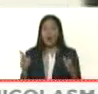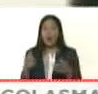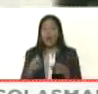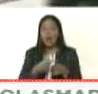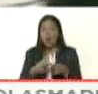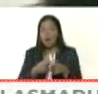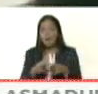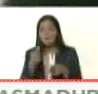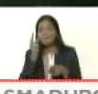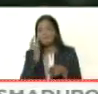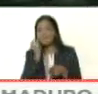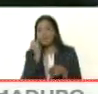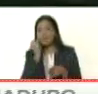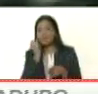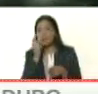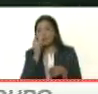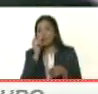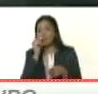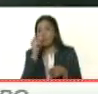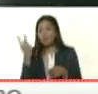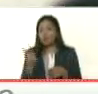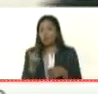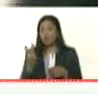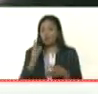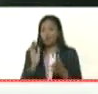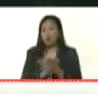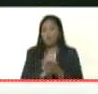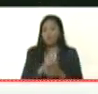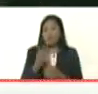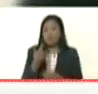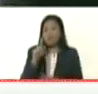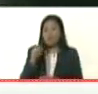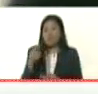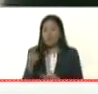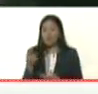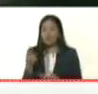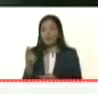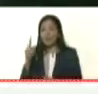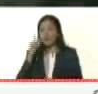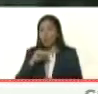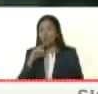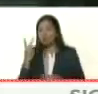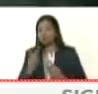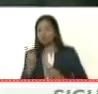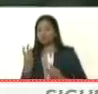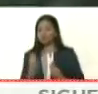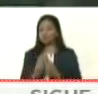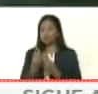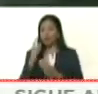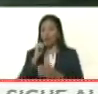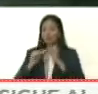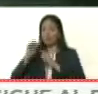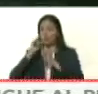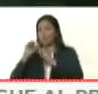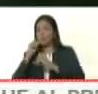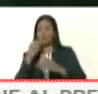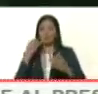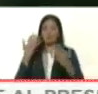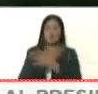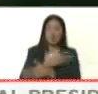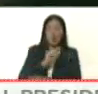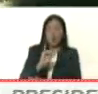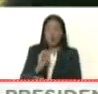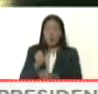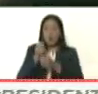de rumba en Cúcuta con par de prepagos, se fueron a un motel cucuteño en medio de los tragos. Las mujeres los envenenaron y cargaron